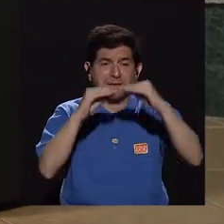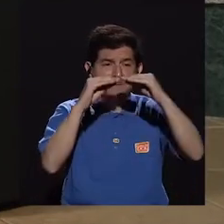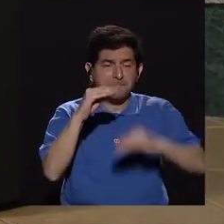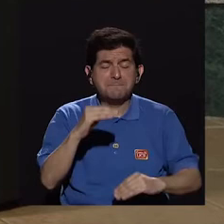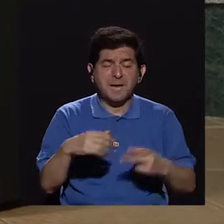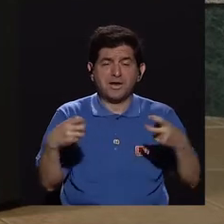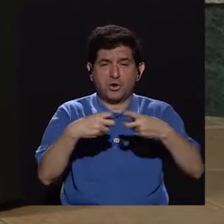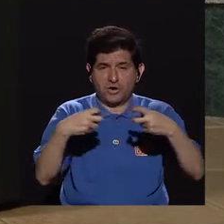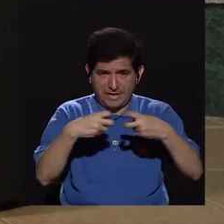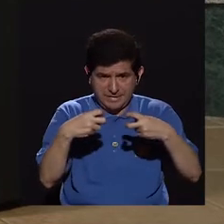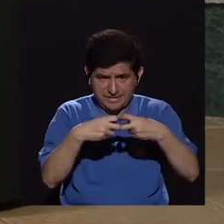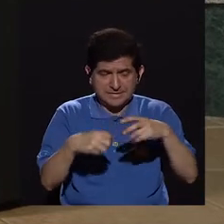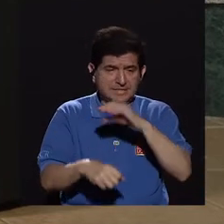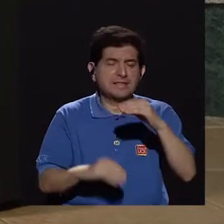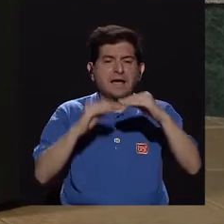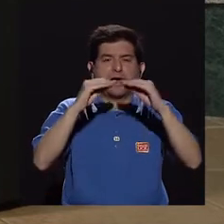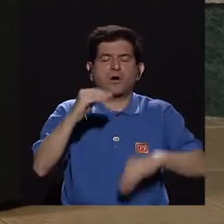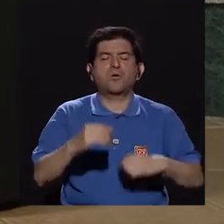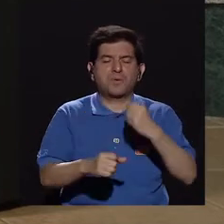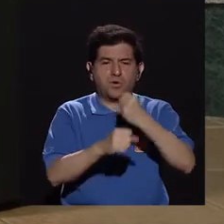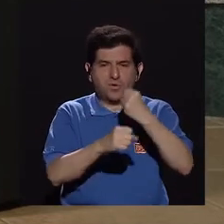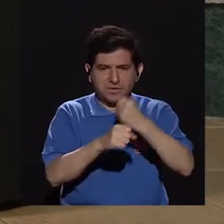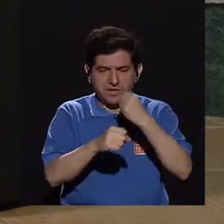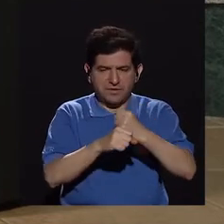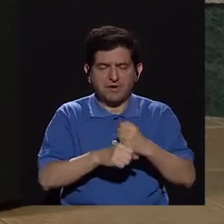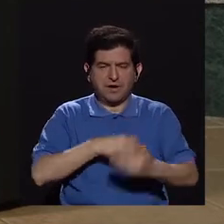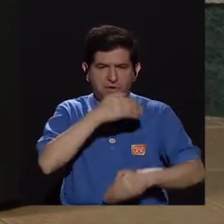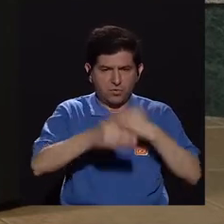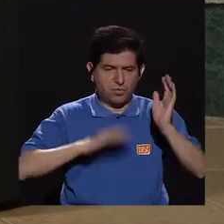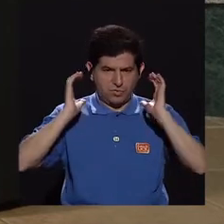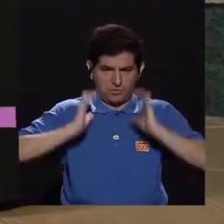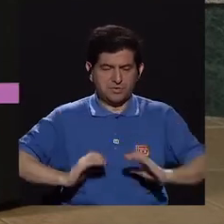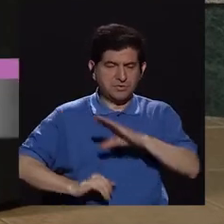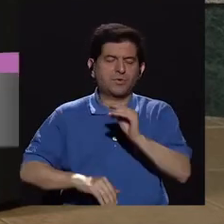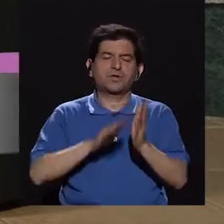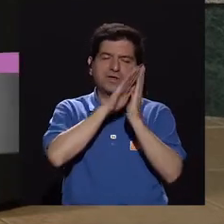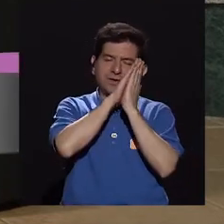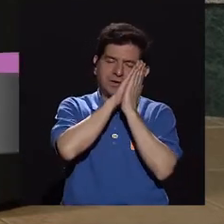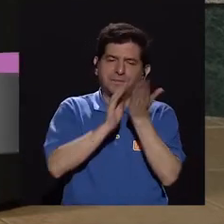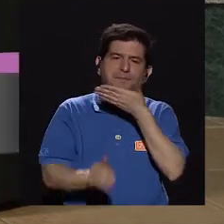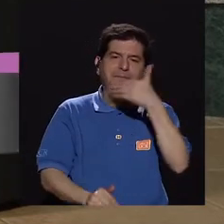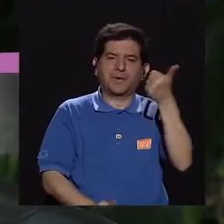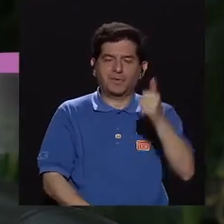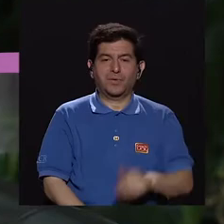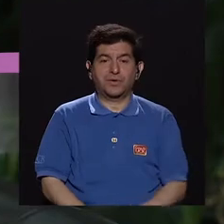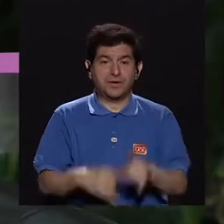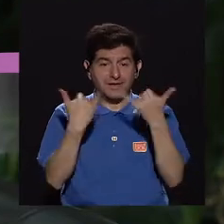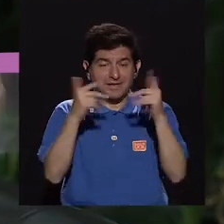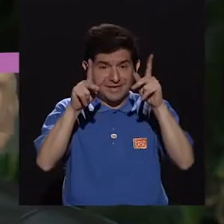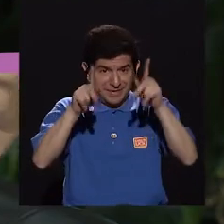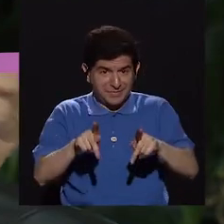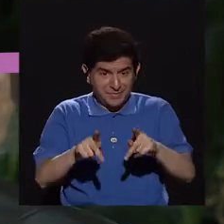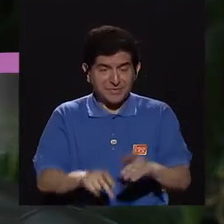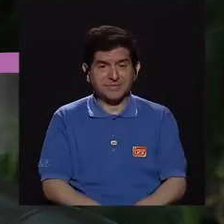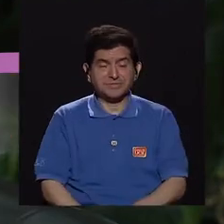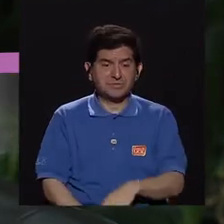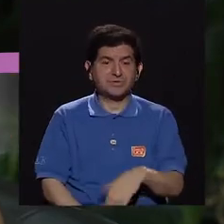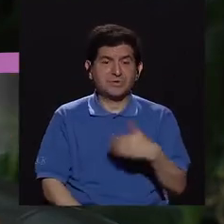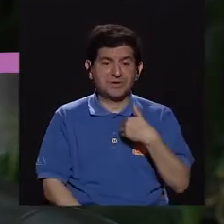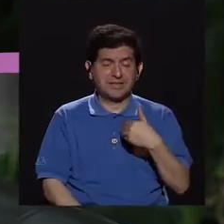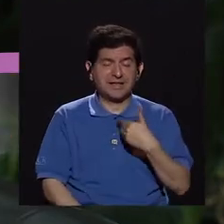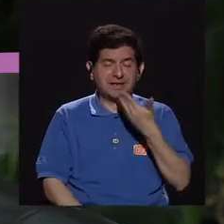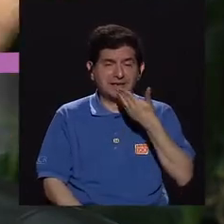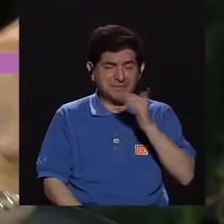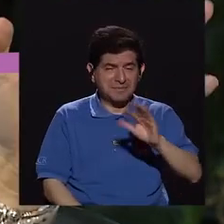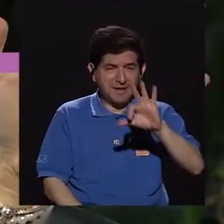menor cantidad de eléctrica y por ende menor trabajo metabólico y más descanso. Si ya la persona o si ya